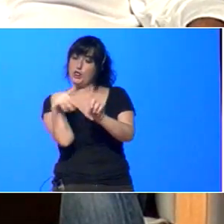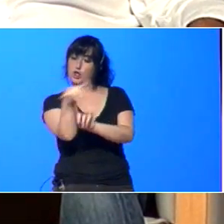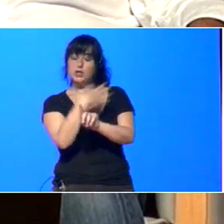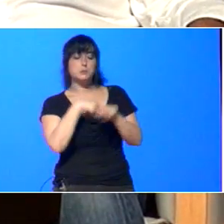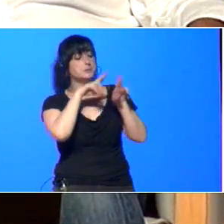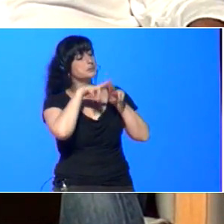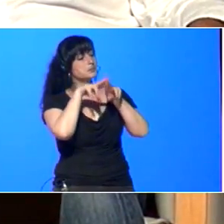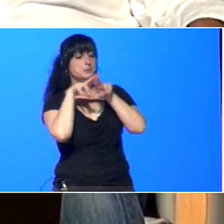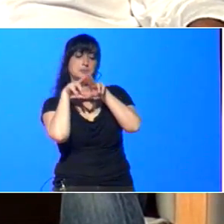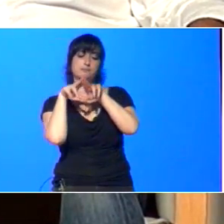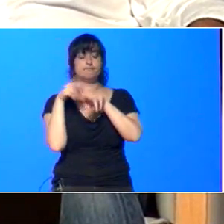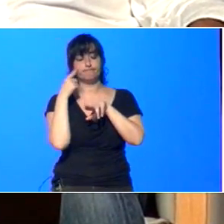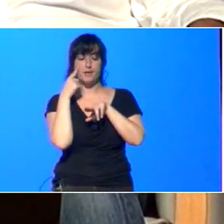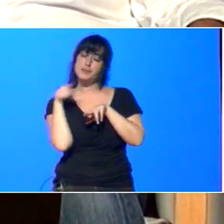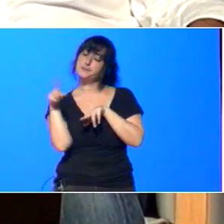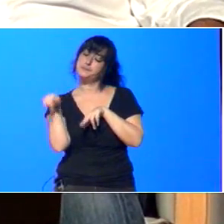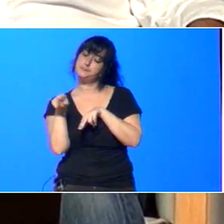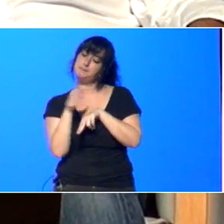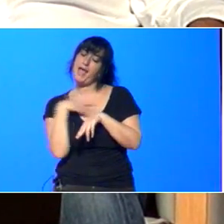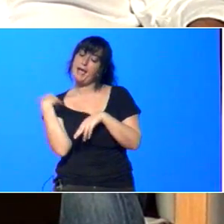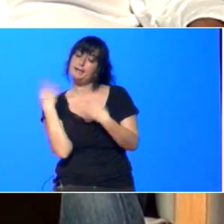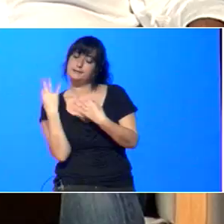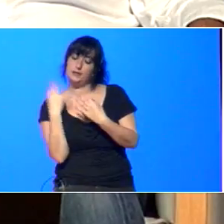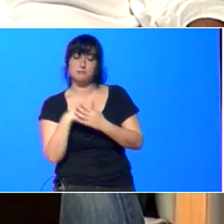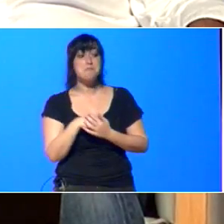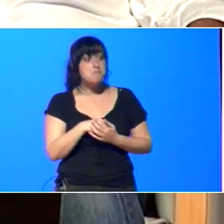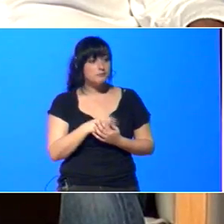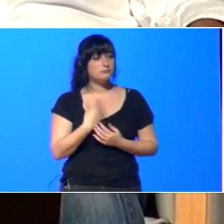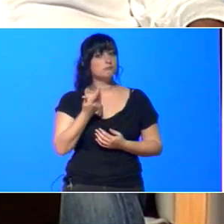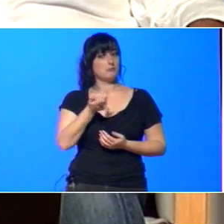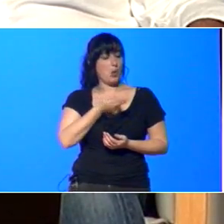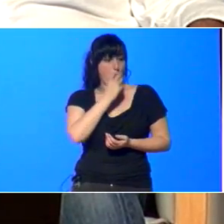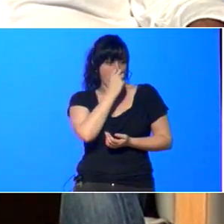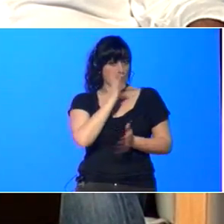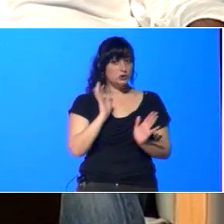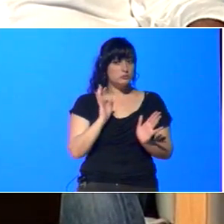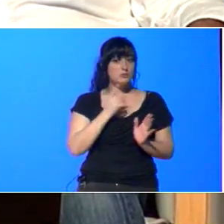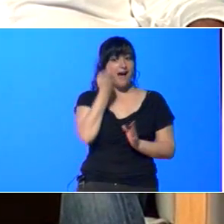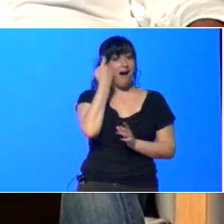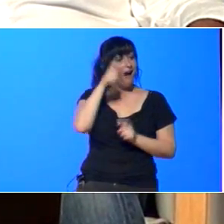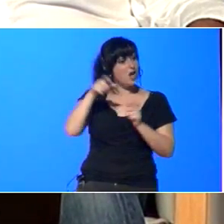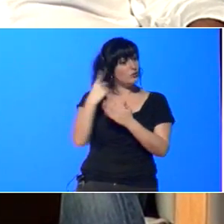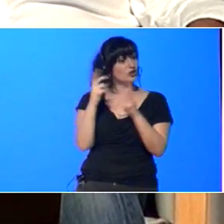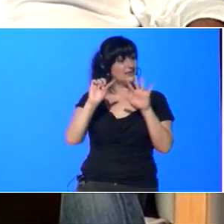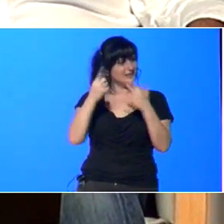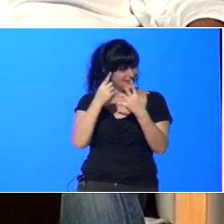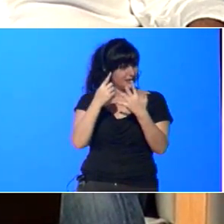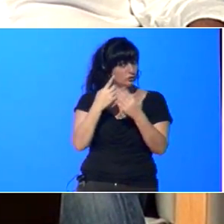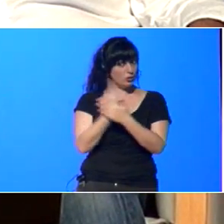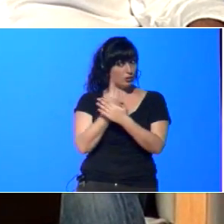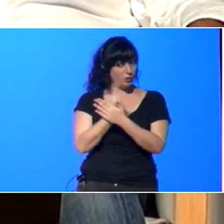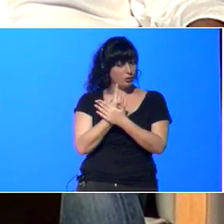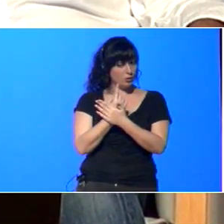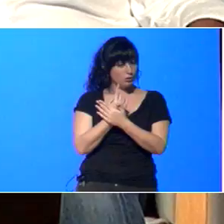¿no? Y los alumnos de sexto, curiosamente, en esa reflexión dijeron que querían saber qué